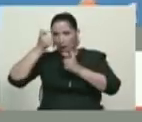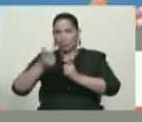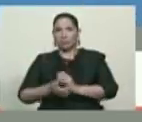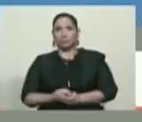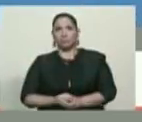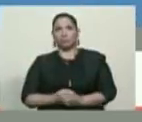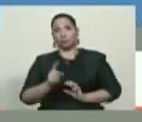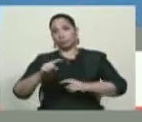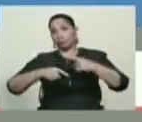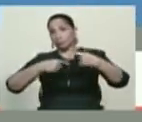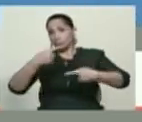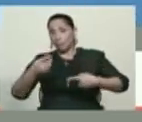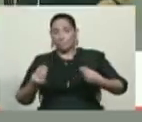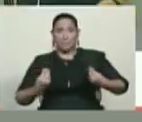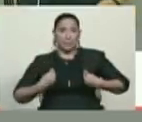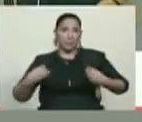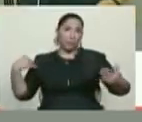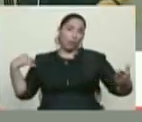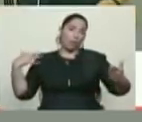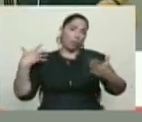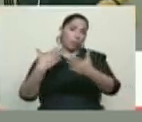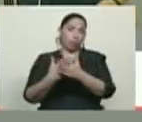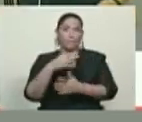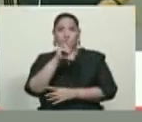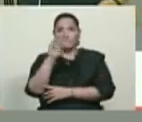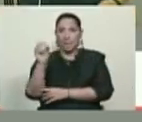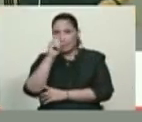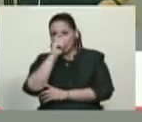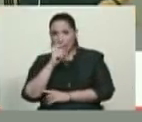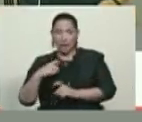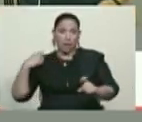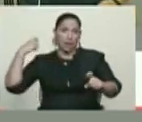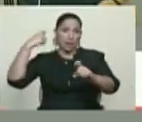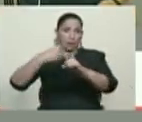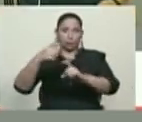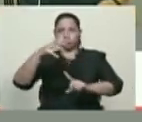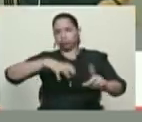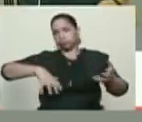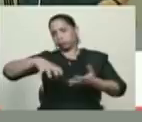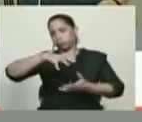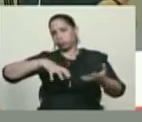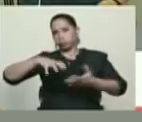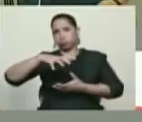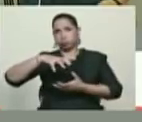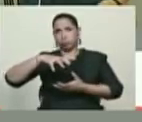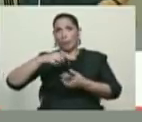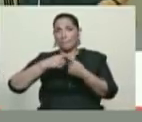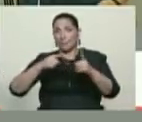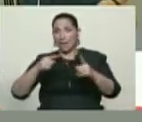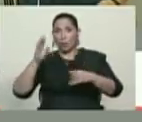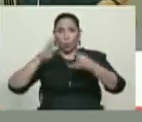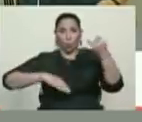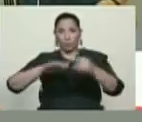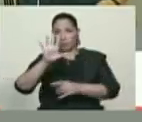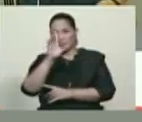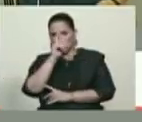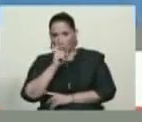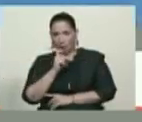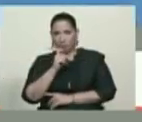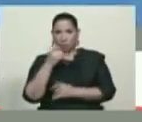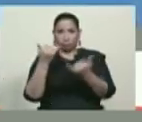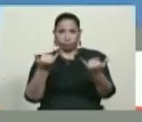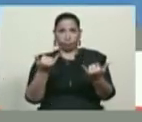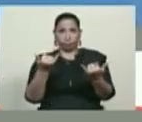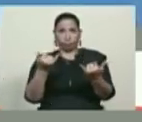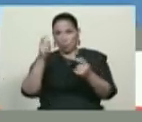bueno, hemos vivido a lo largo de 20 años tantos eventos, pero a lo largo de los últimos 5 años, en los cuales el